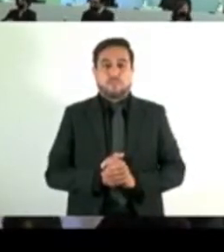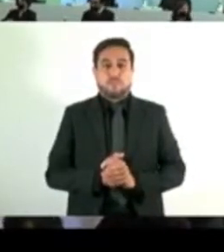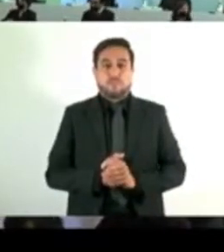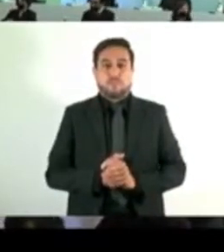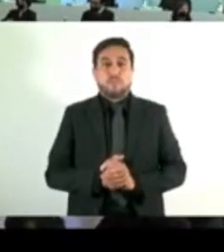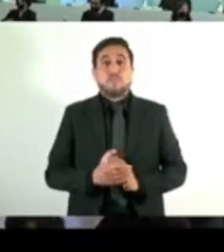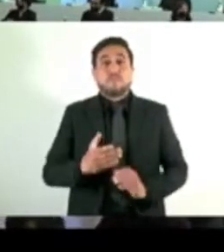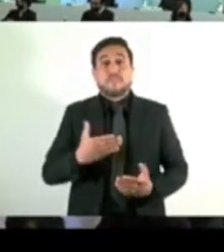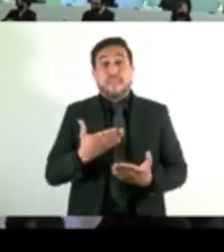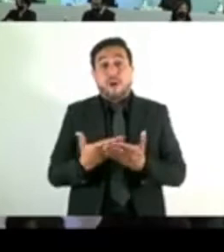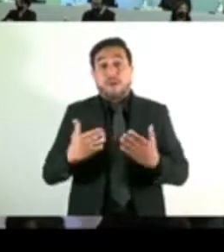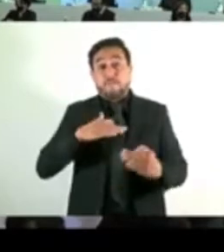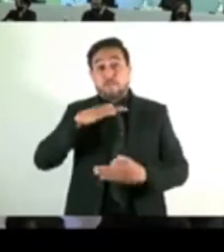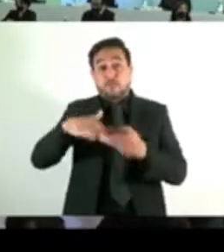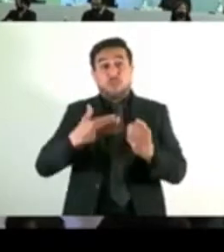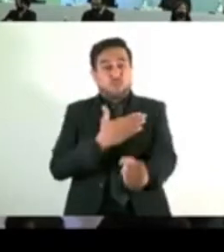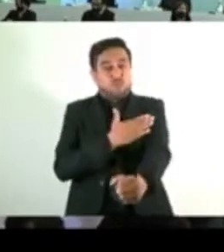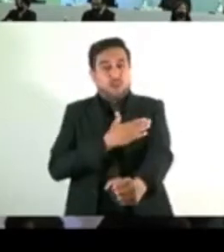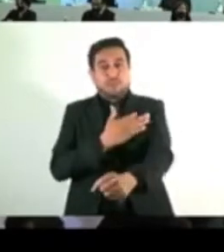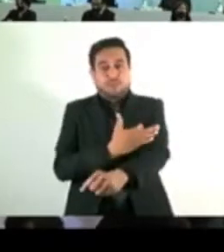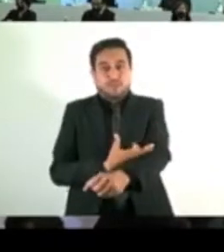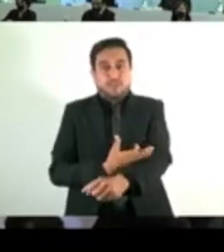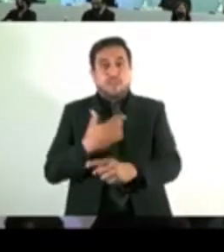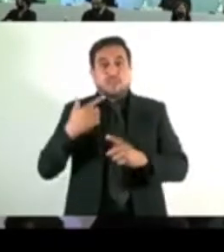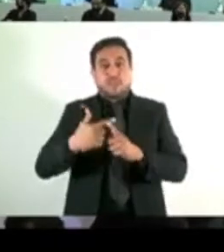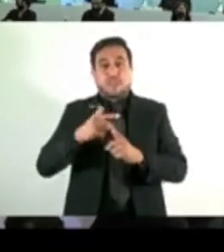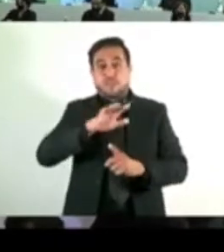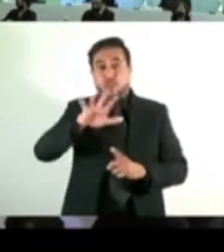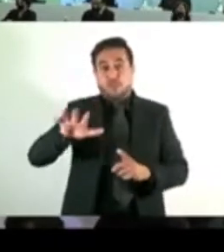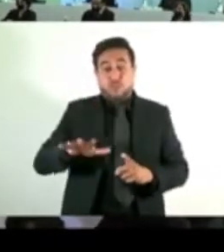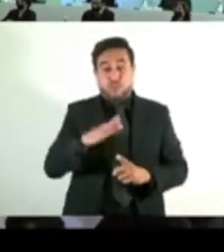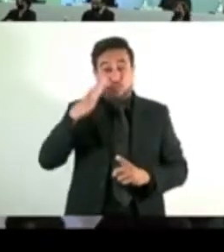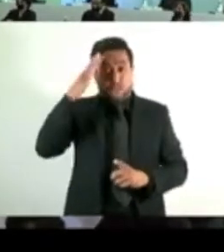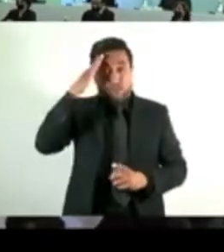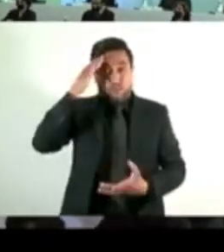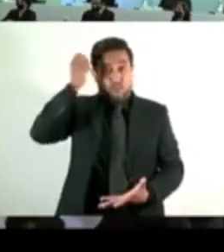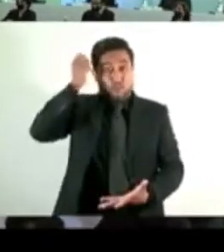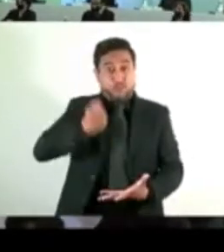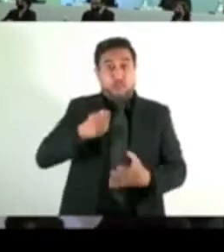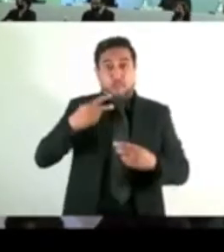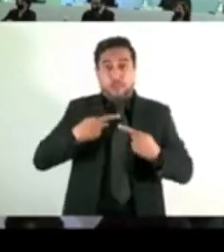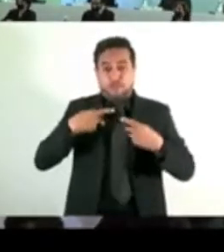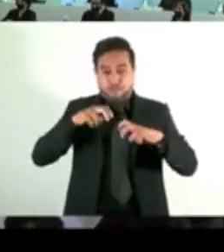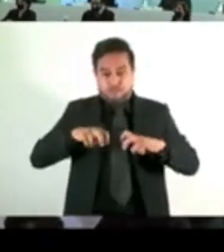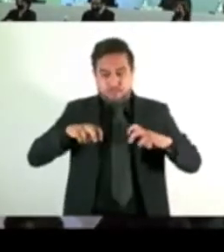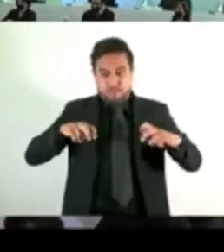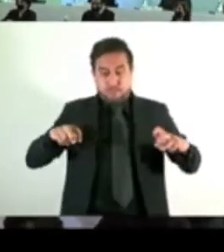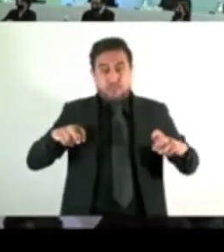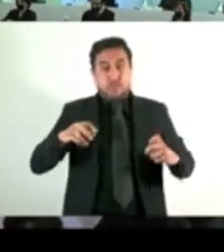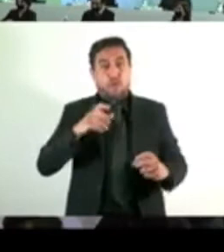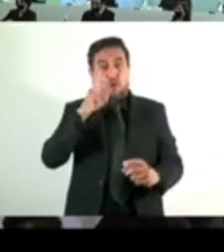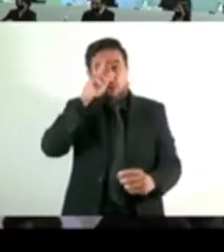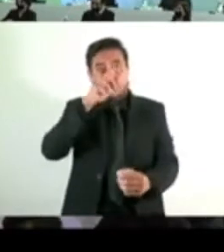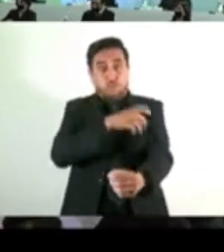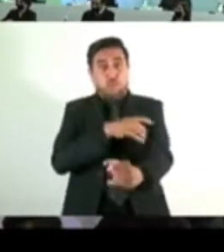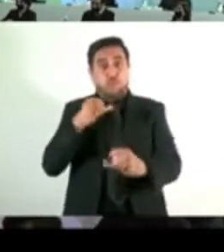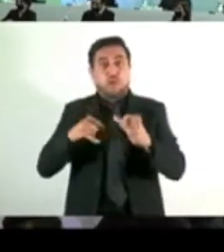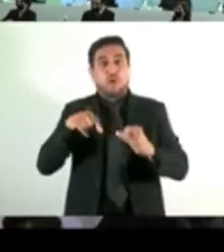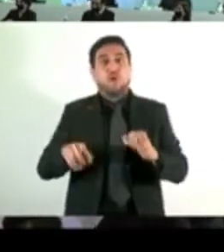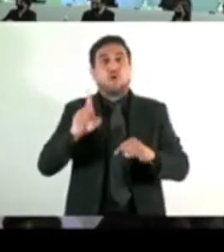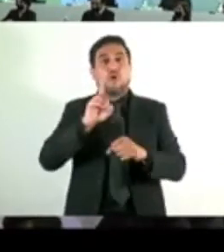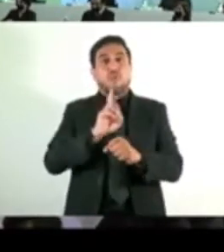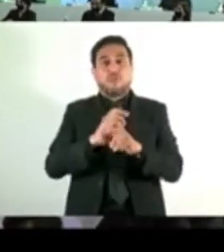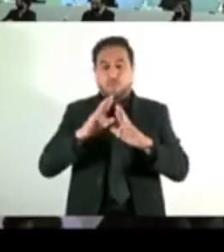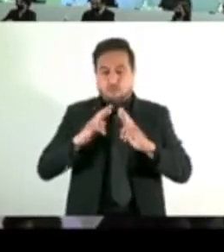Los integrantes del Supremo Tribunal de Justicia y del Consejo del Poder Judicial han programado sesión